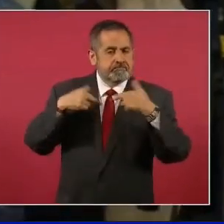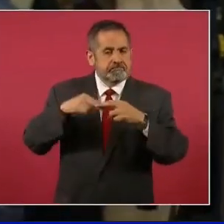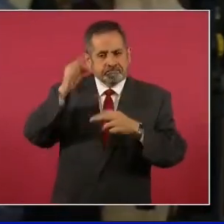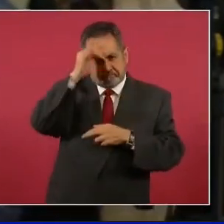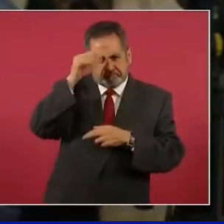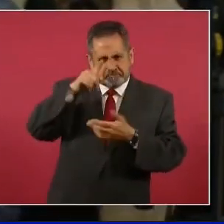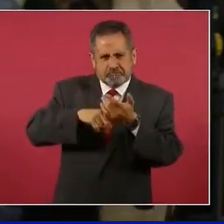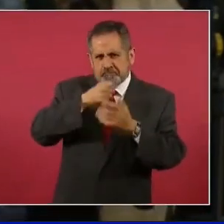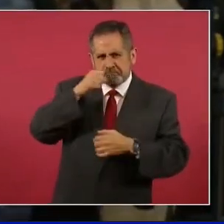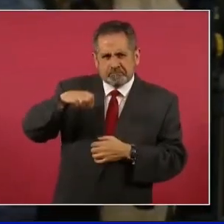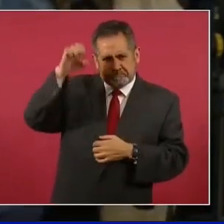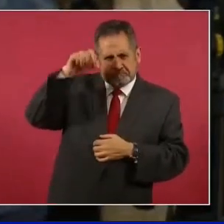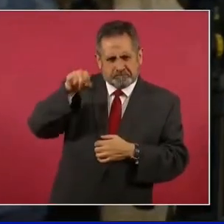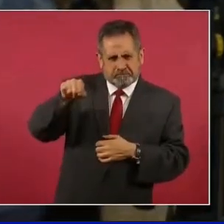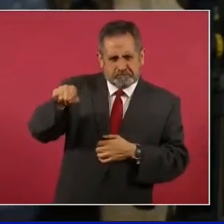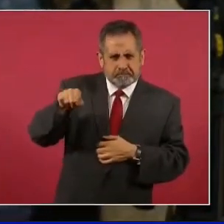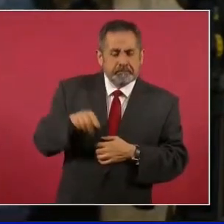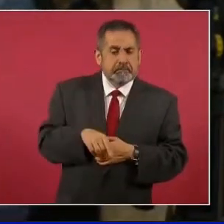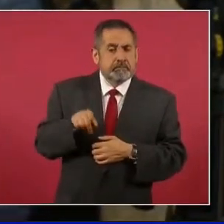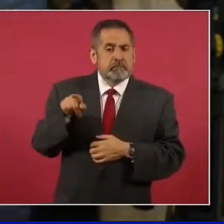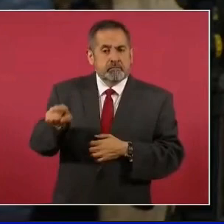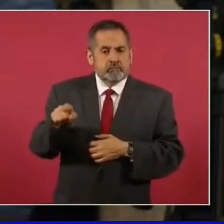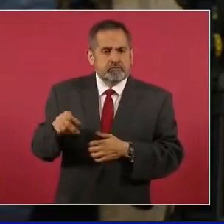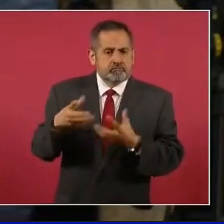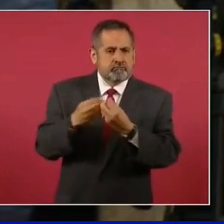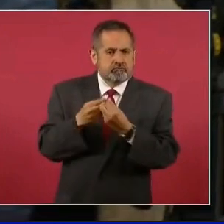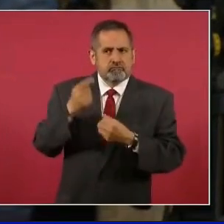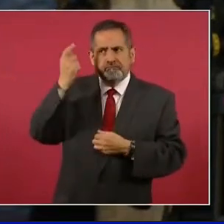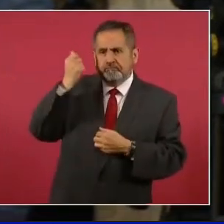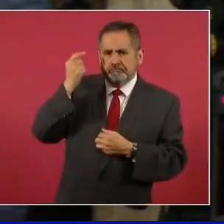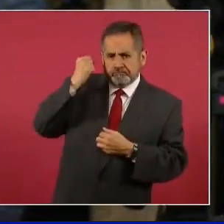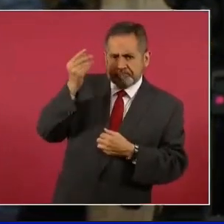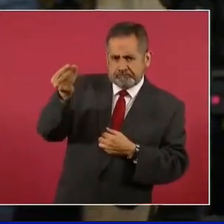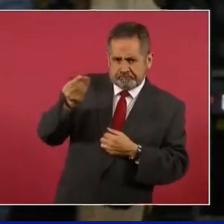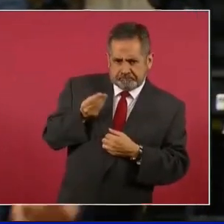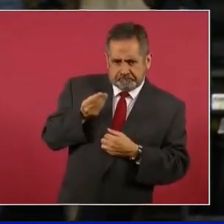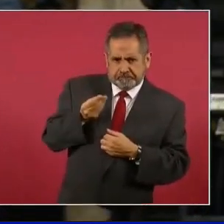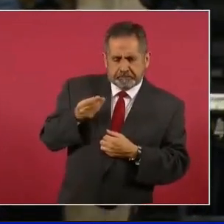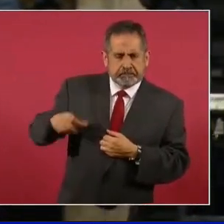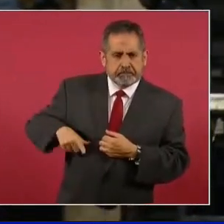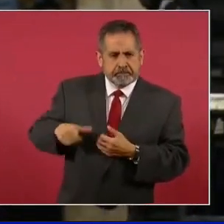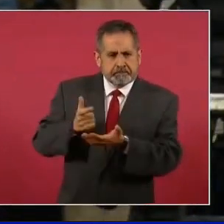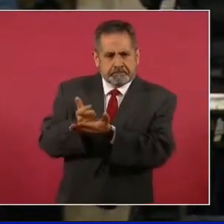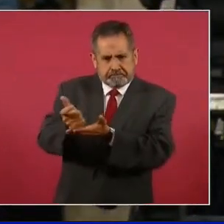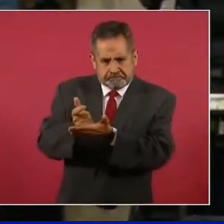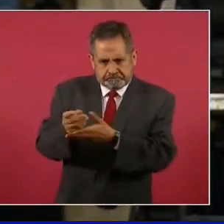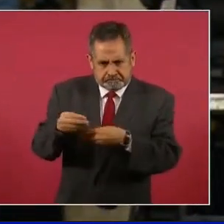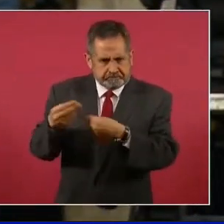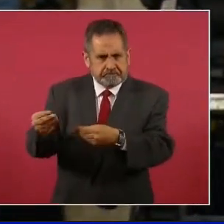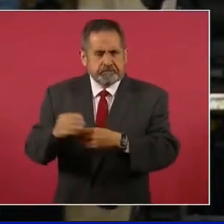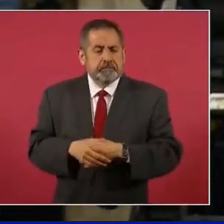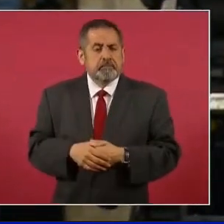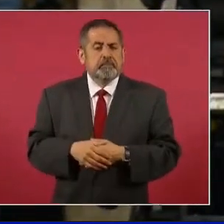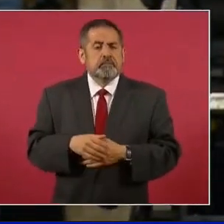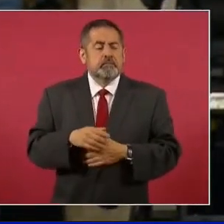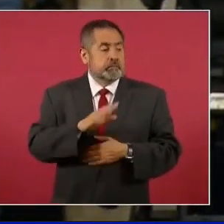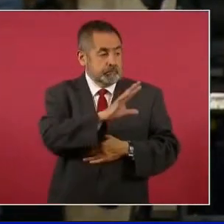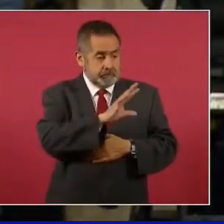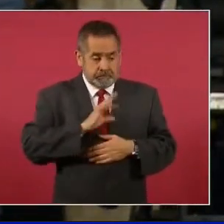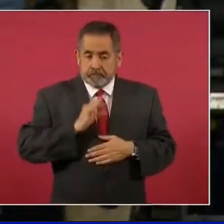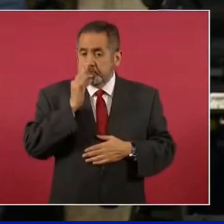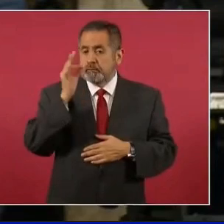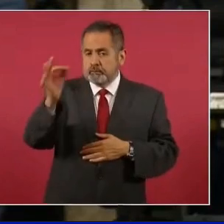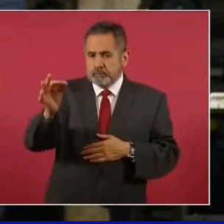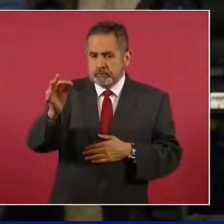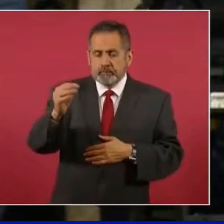edad que vive y se apoya de la pensión que el gobierno mexicano envía. Y me dijo que le dijera que